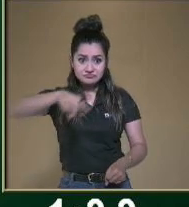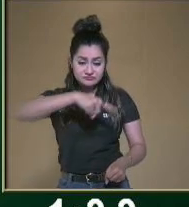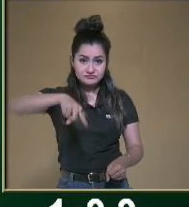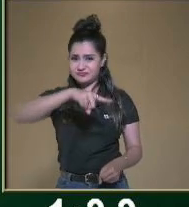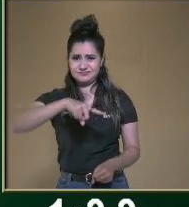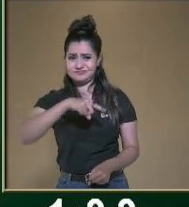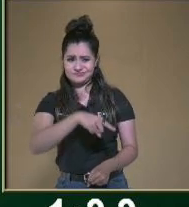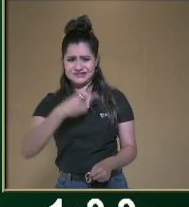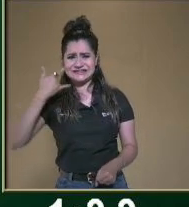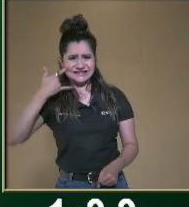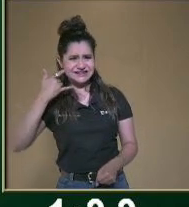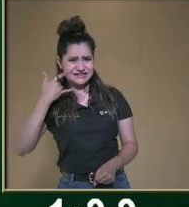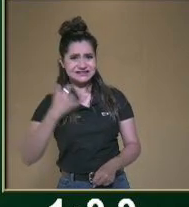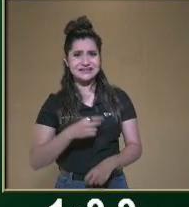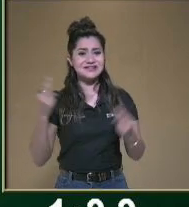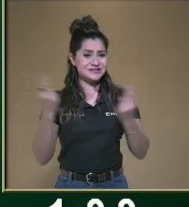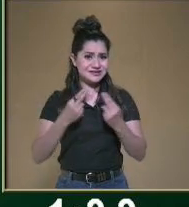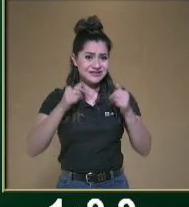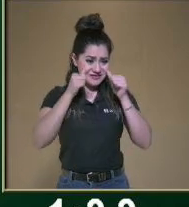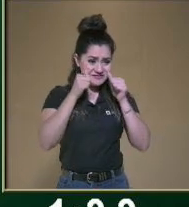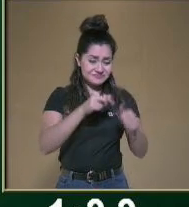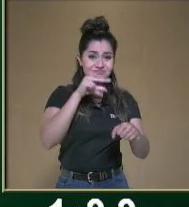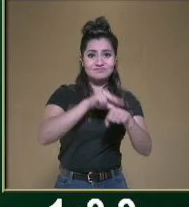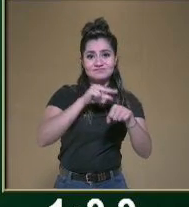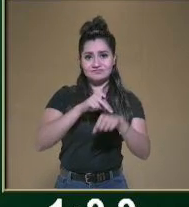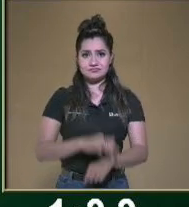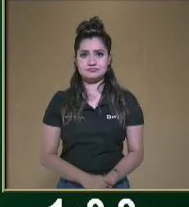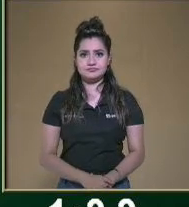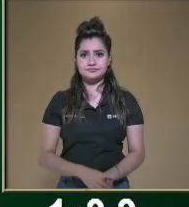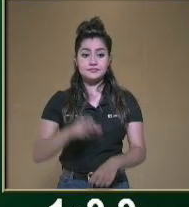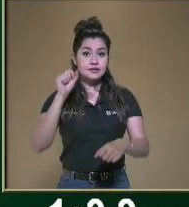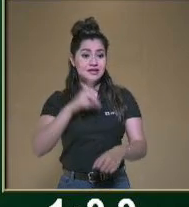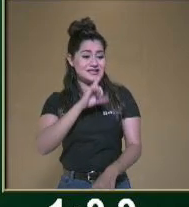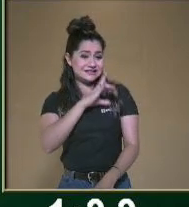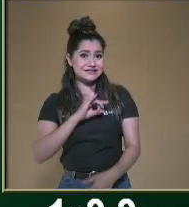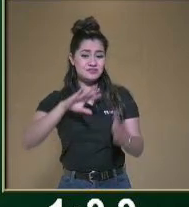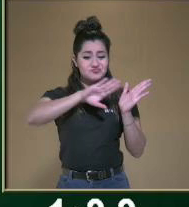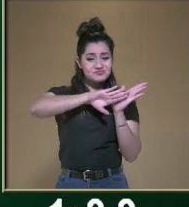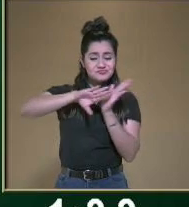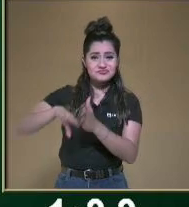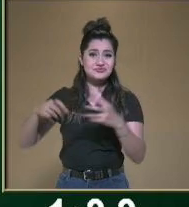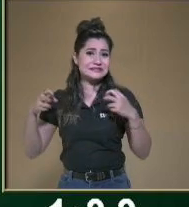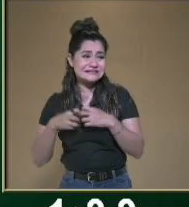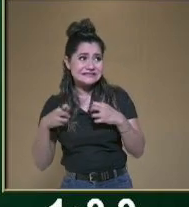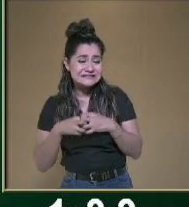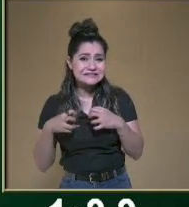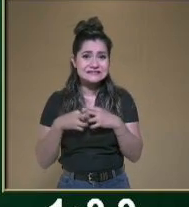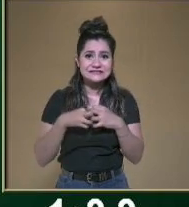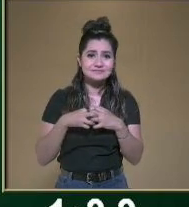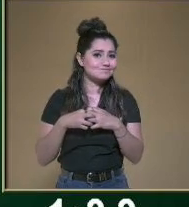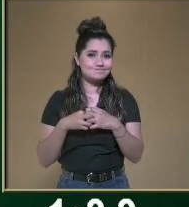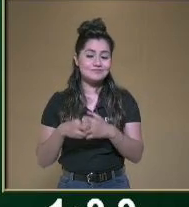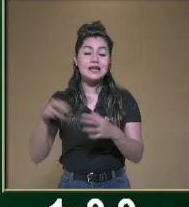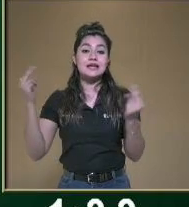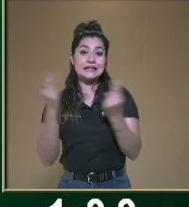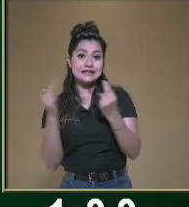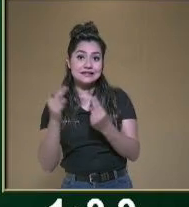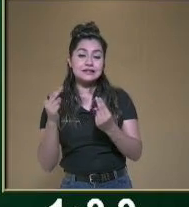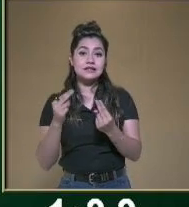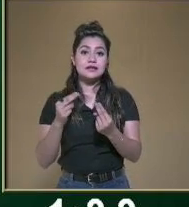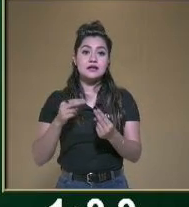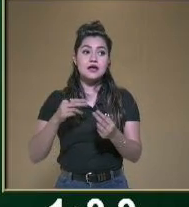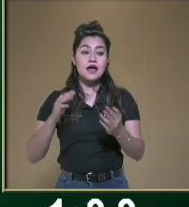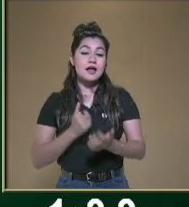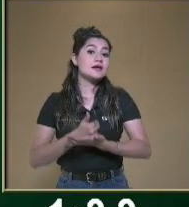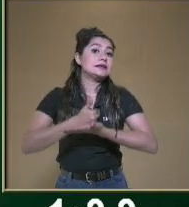vueltas. Es un ejemplo de esto. Estar libres de miedo y de angustia. Esto es asegurar las condiciones y el trato